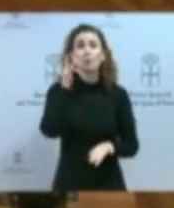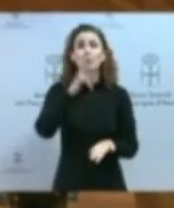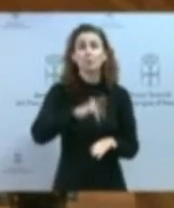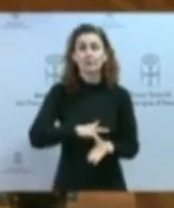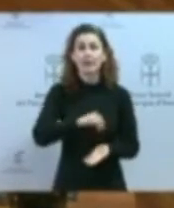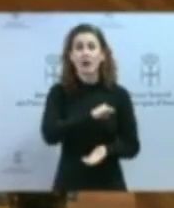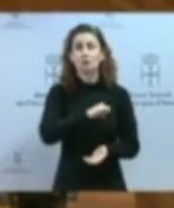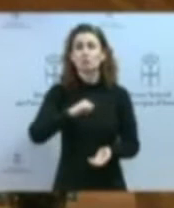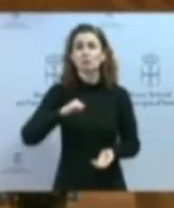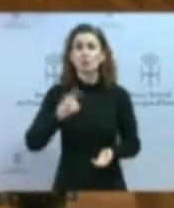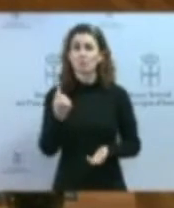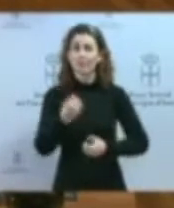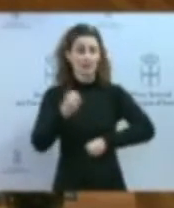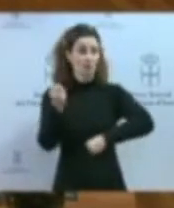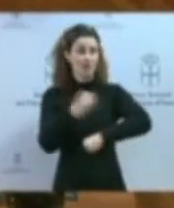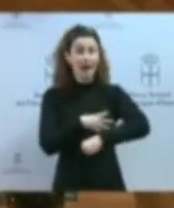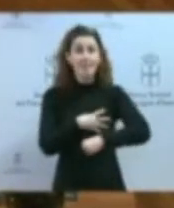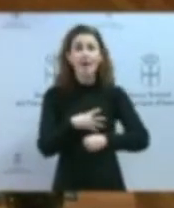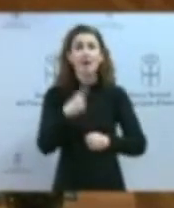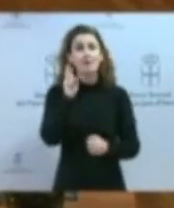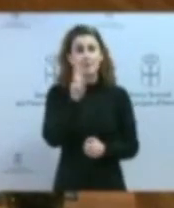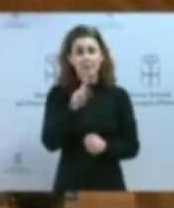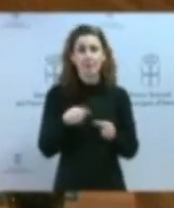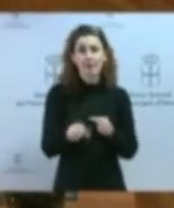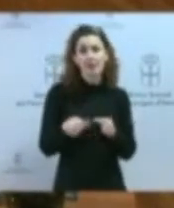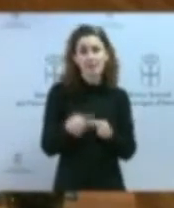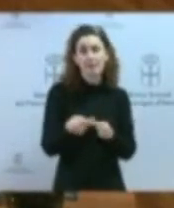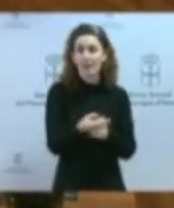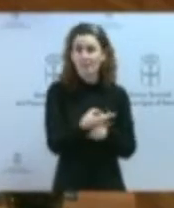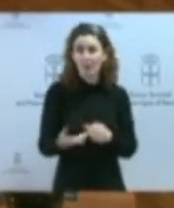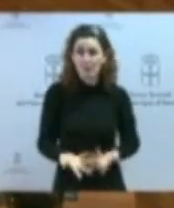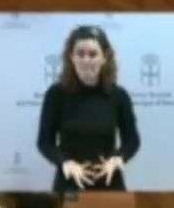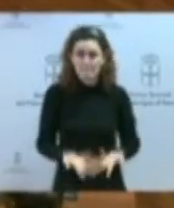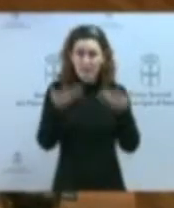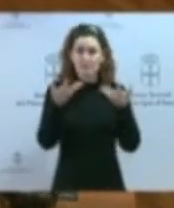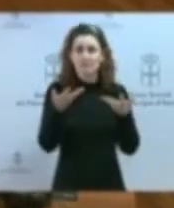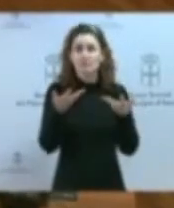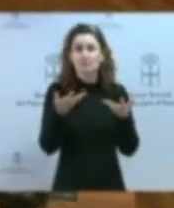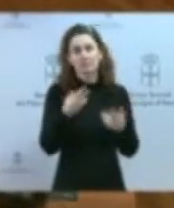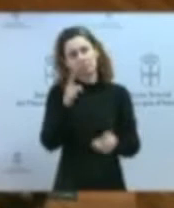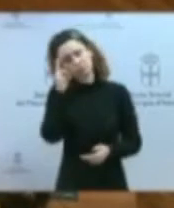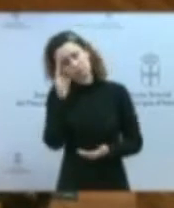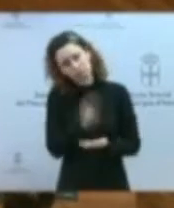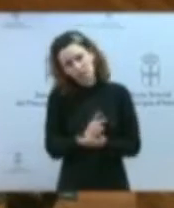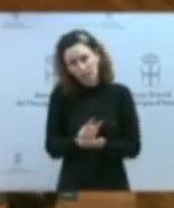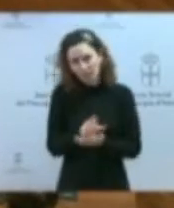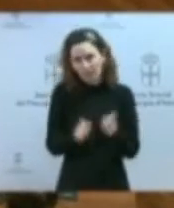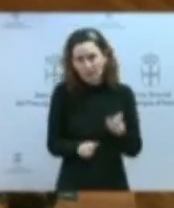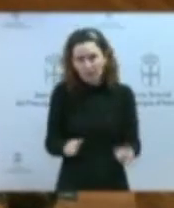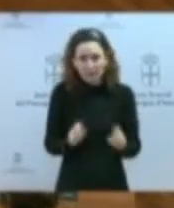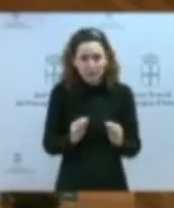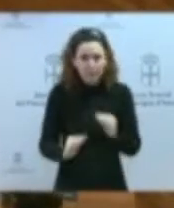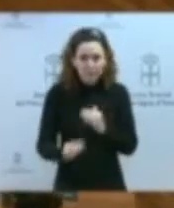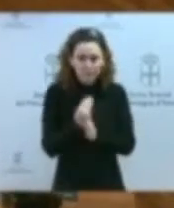tras día crecen las deudas? ¿Cuánto está costando dormir a una familia cuya ayuda al alquiler para frenar un desahucio